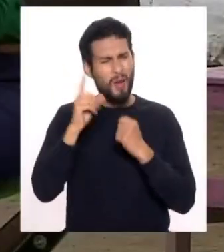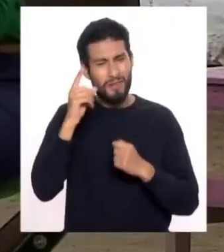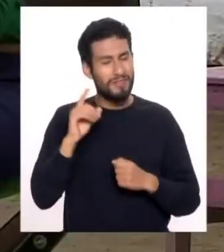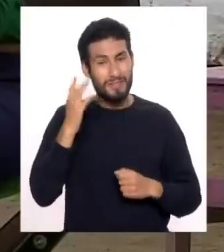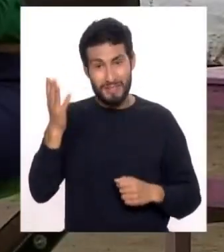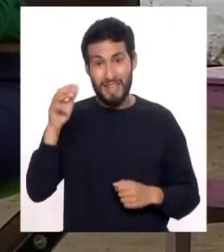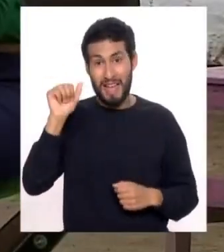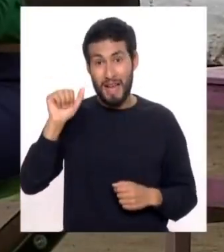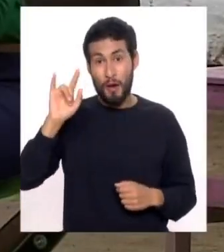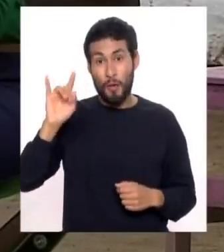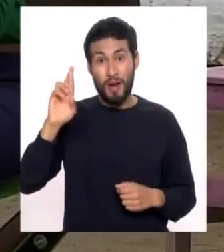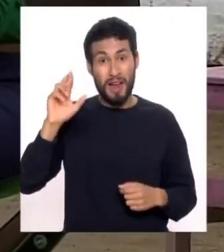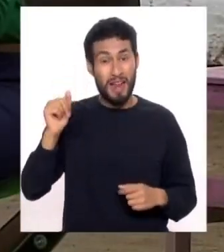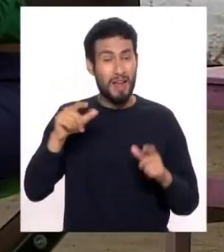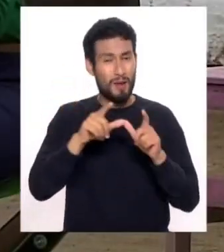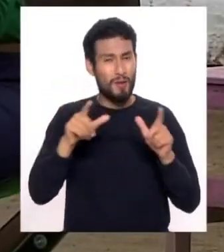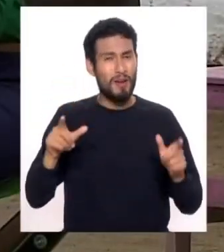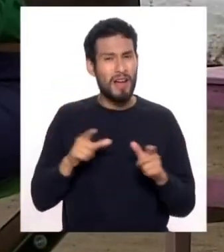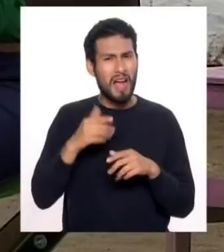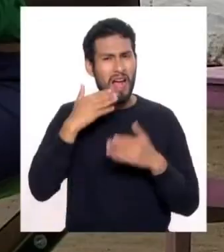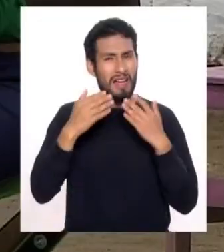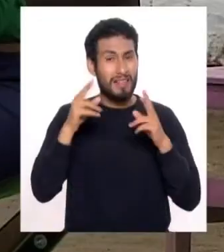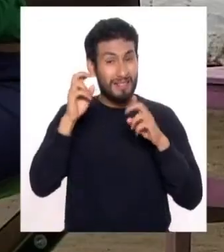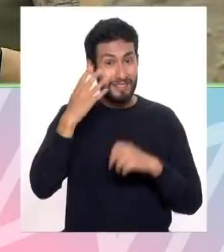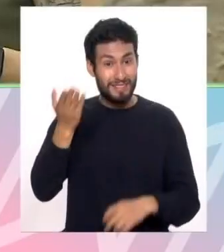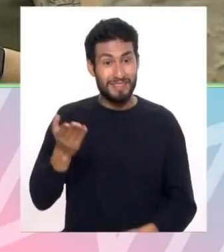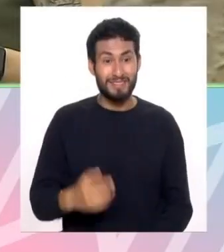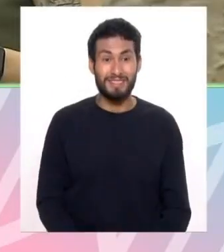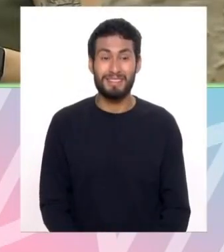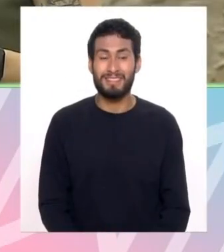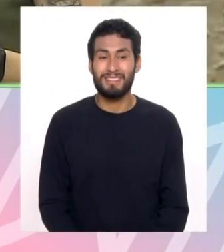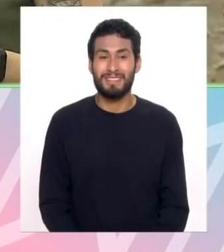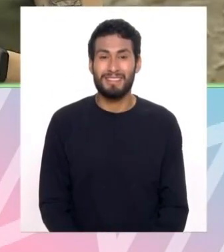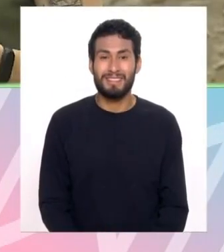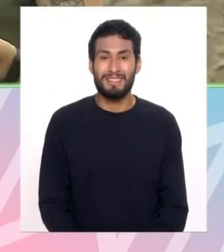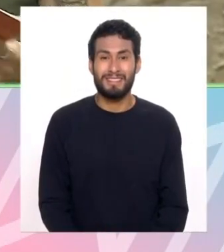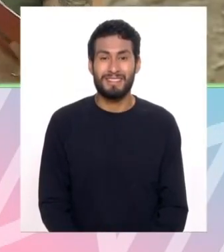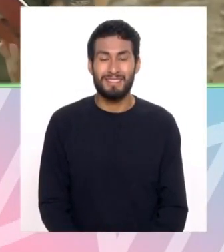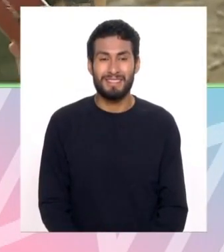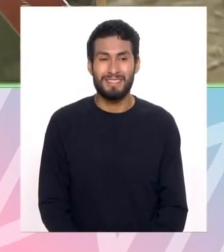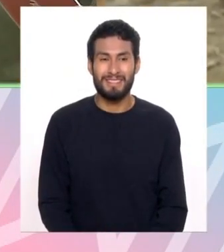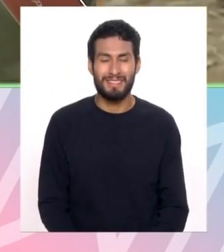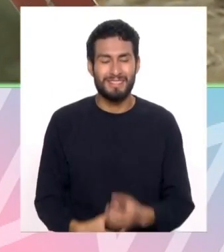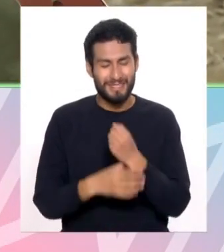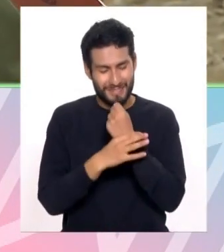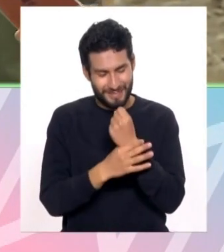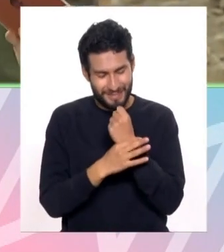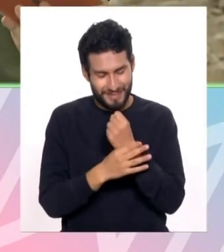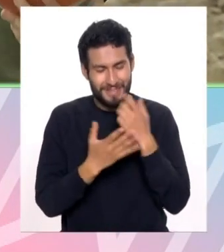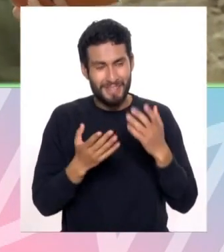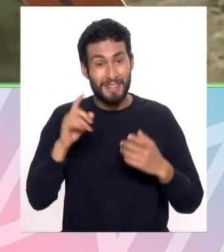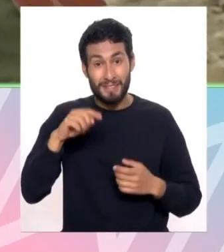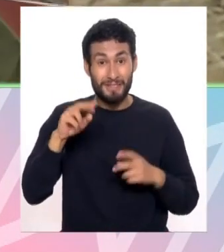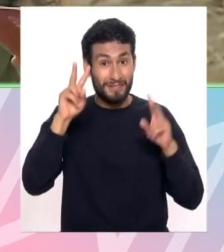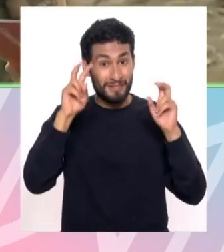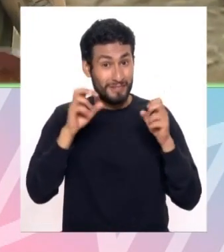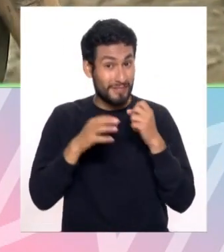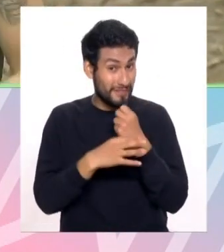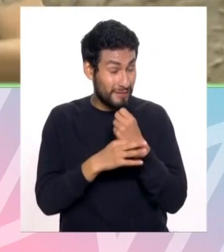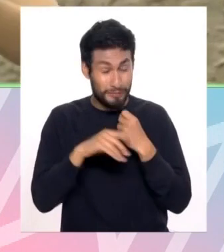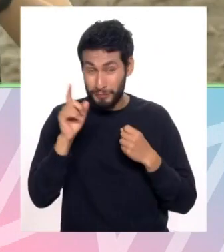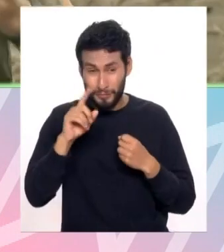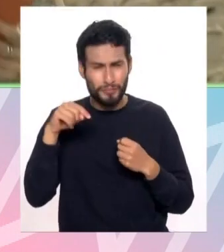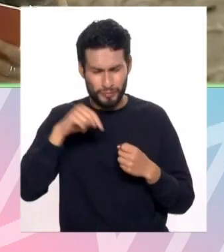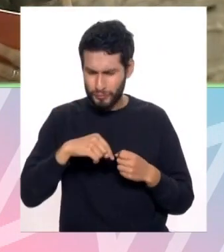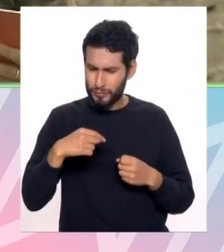con Aura, que está hablándonos del tema. Aura, ¿cómo estás? Doctores, y no solamente hablándoles del tema, me